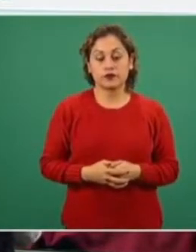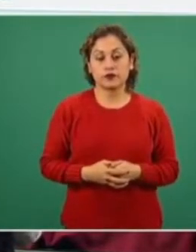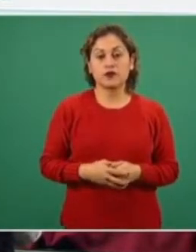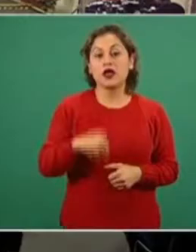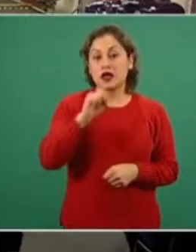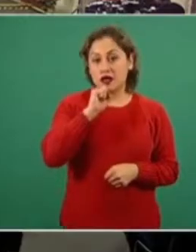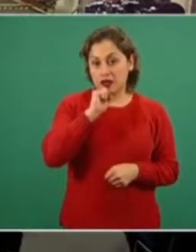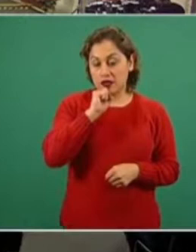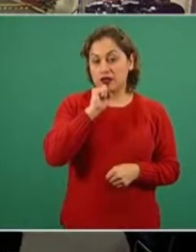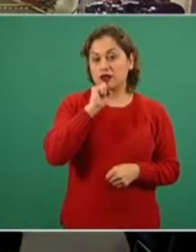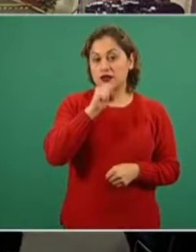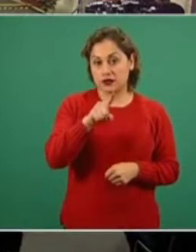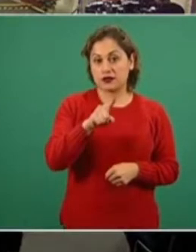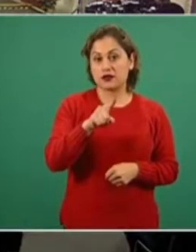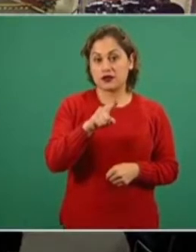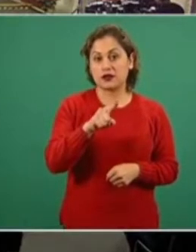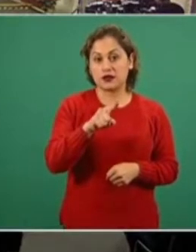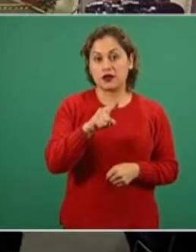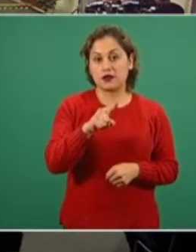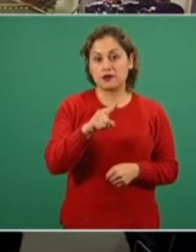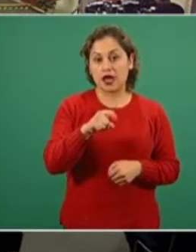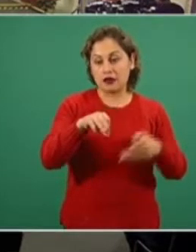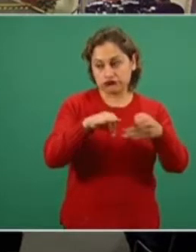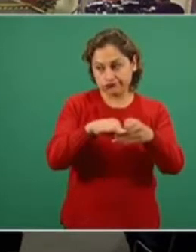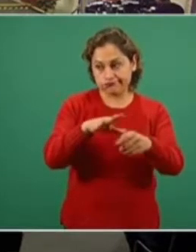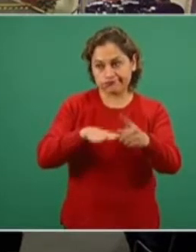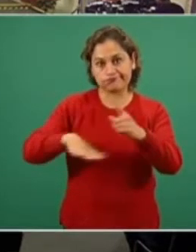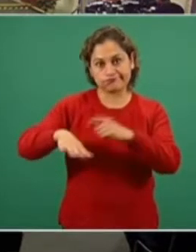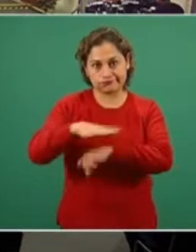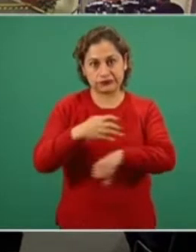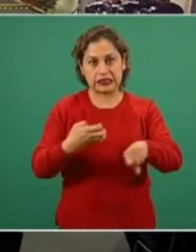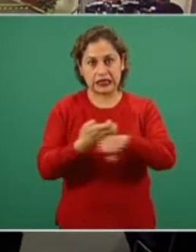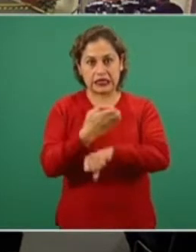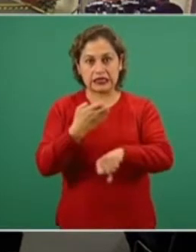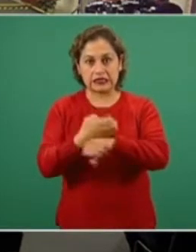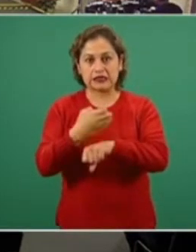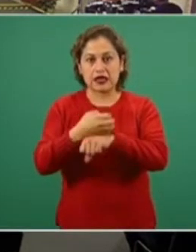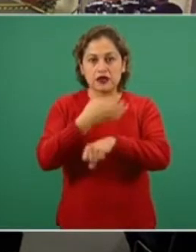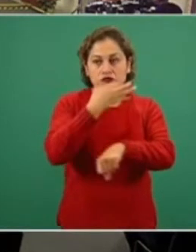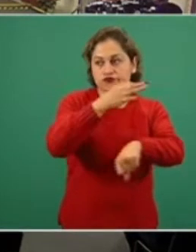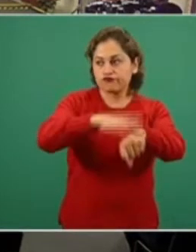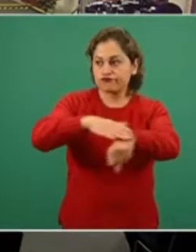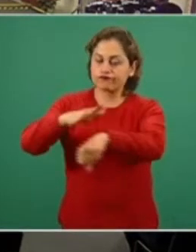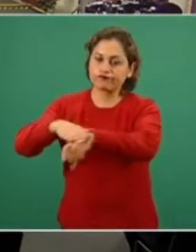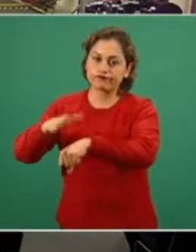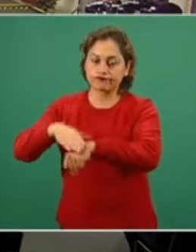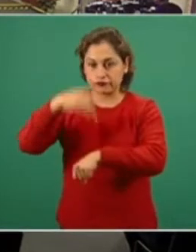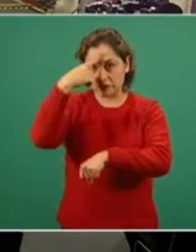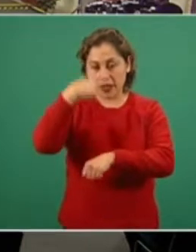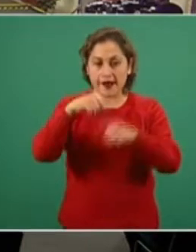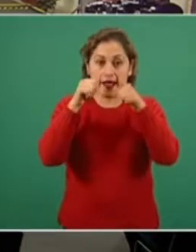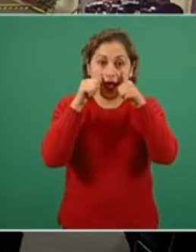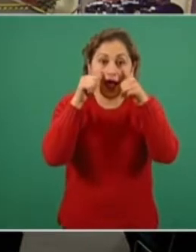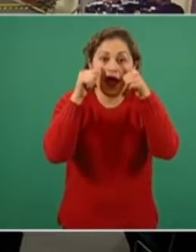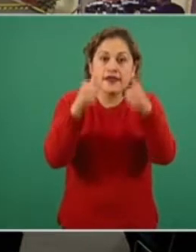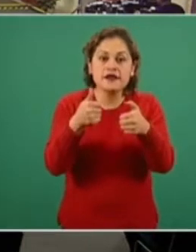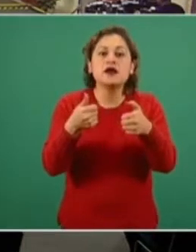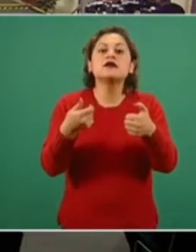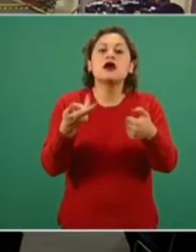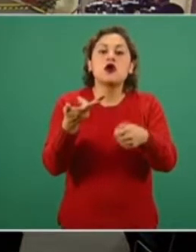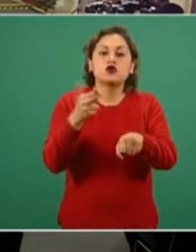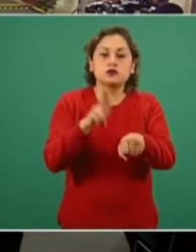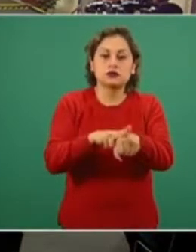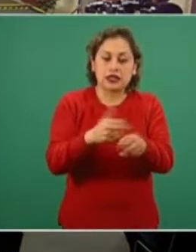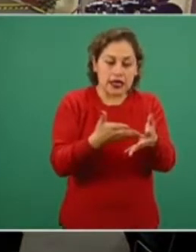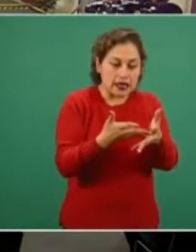sus contrapartes o las contrapartes del Estado de México, para ver la organización de cómo ir expandiendo las capacidades